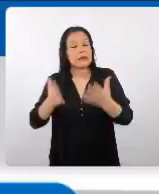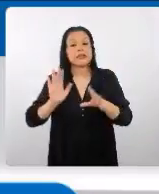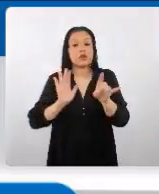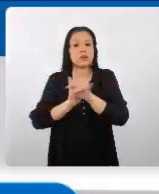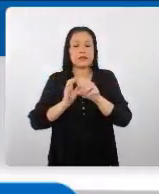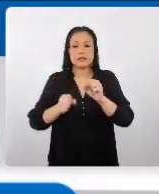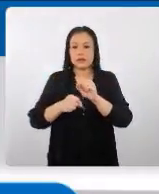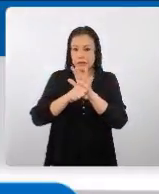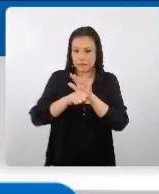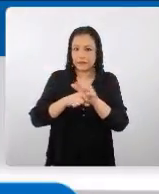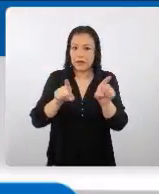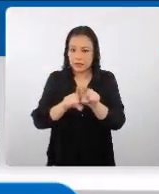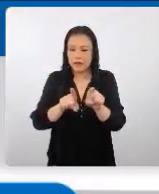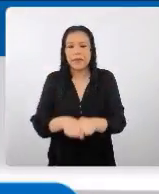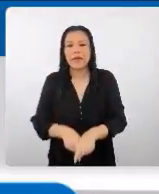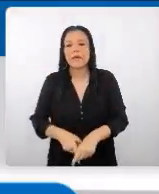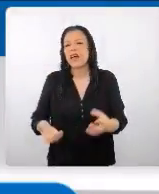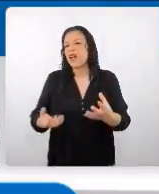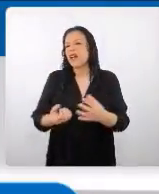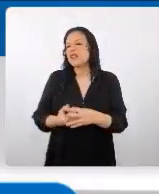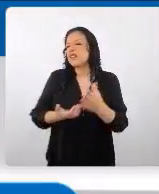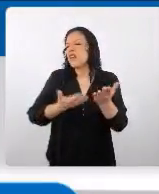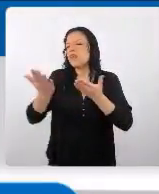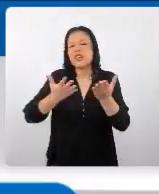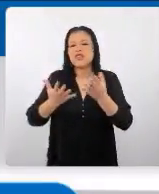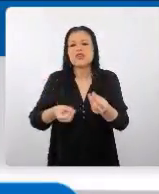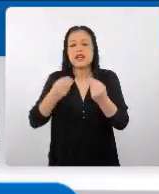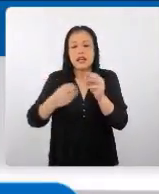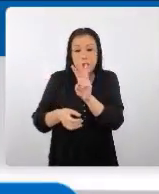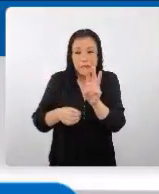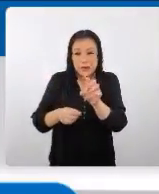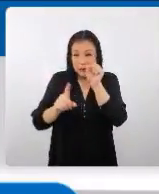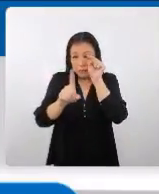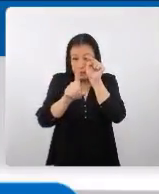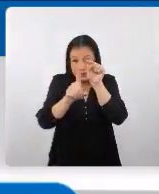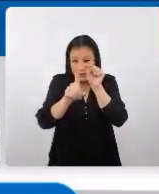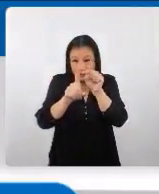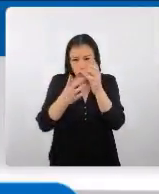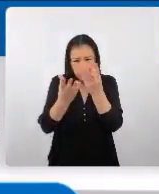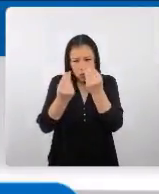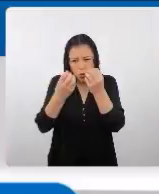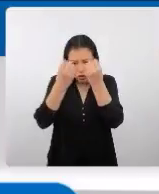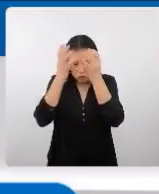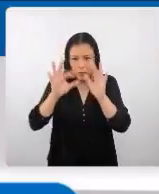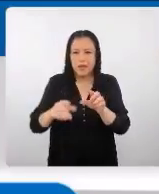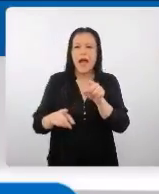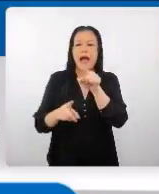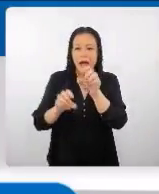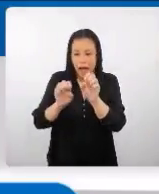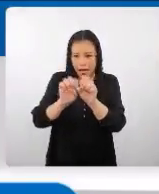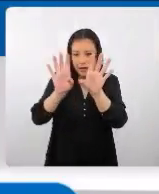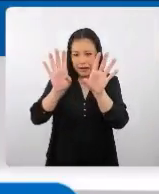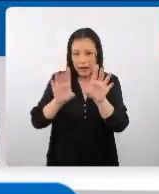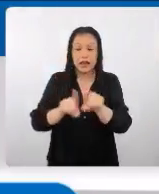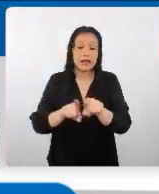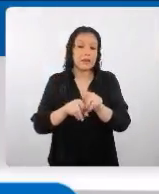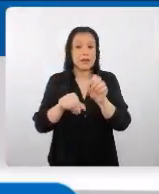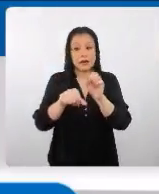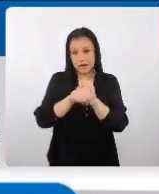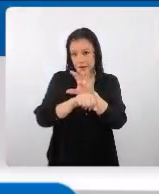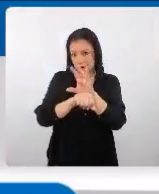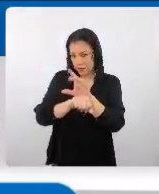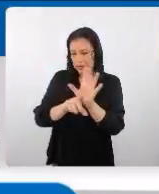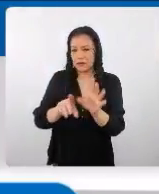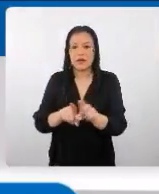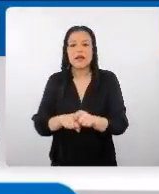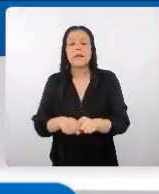servicios que contienen información detallada en la web. Él está muy informado y además de las recomendaciones, perdón,